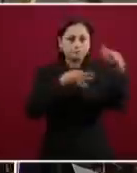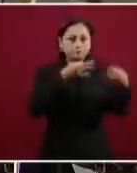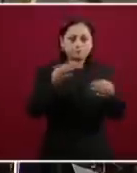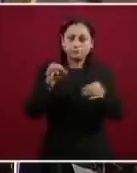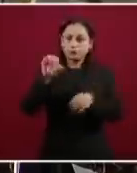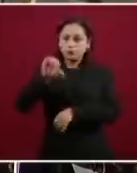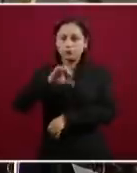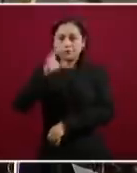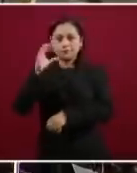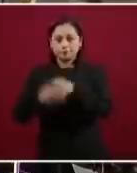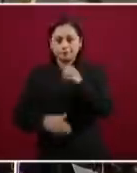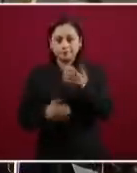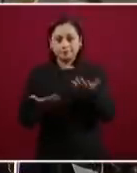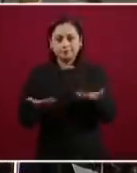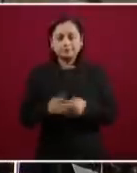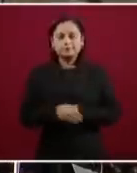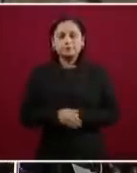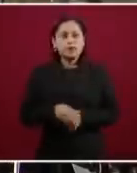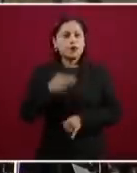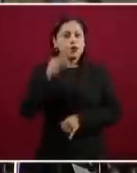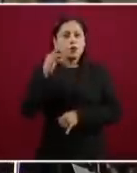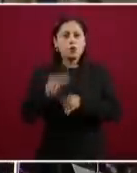con la presentación